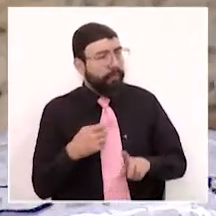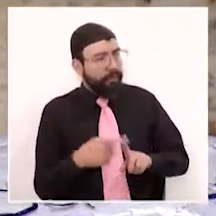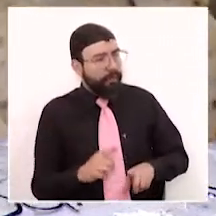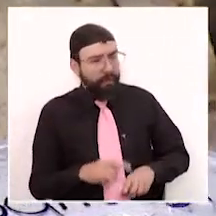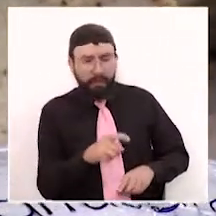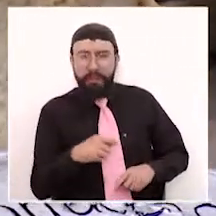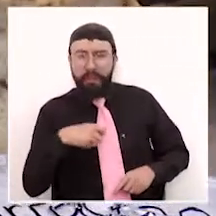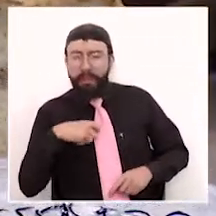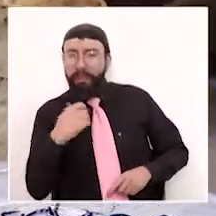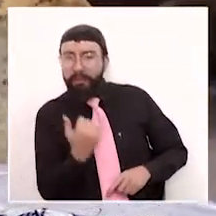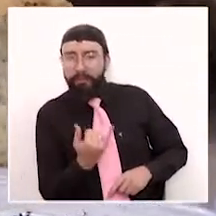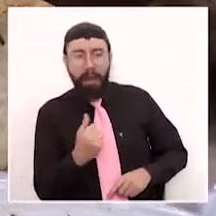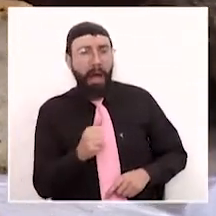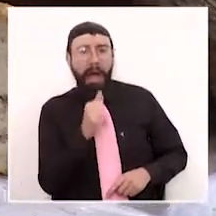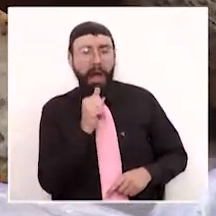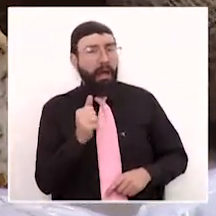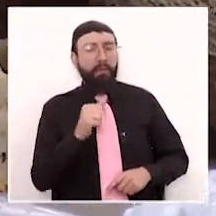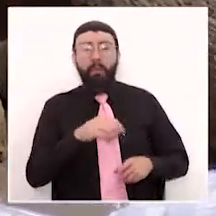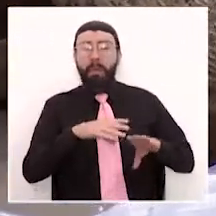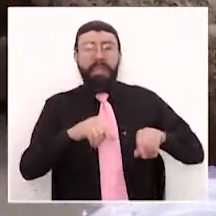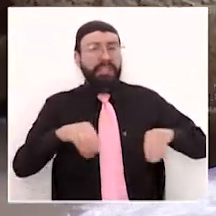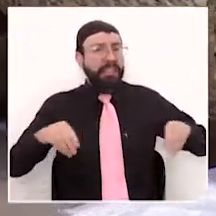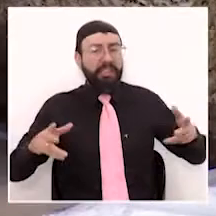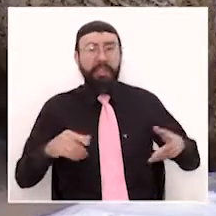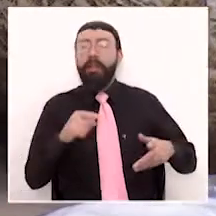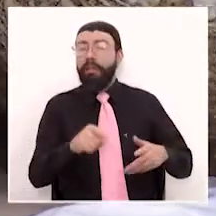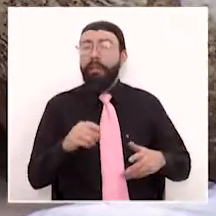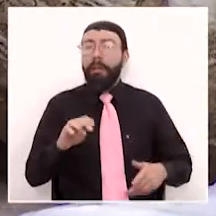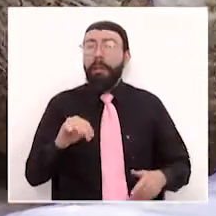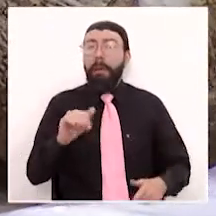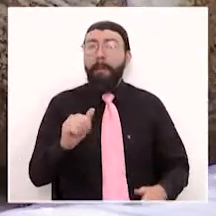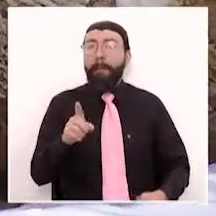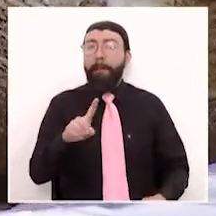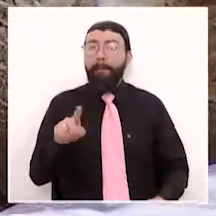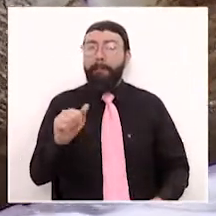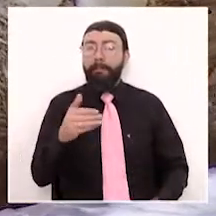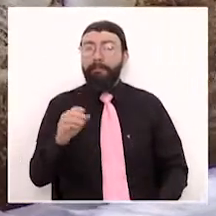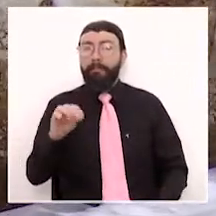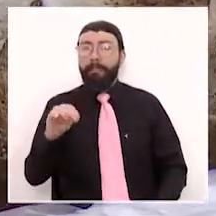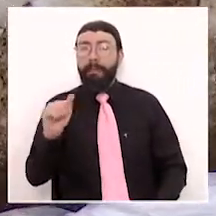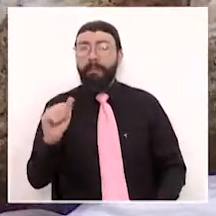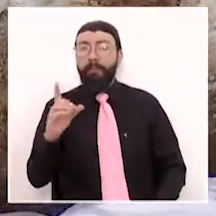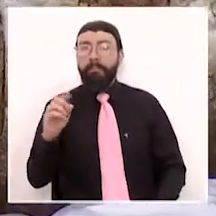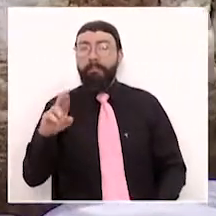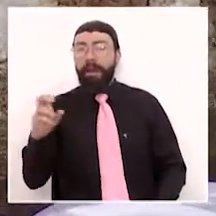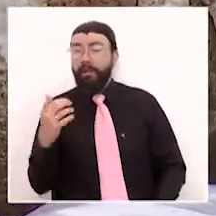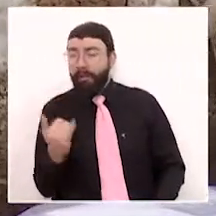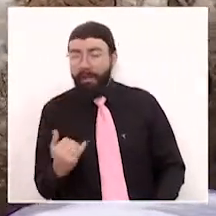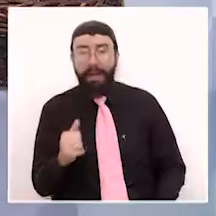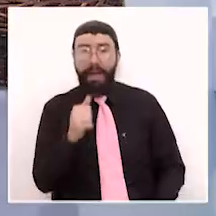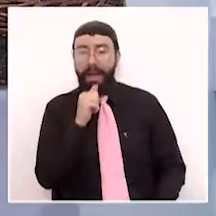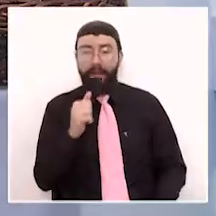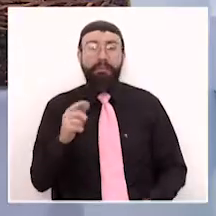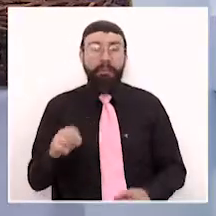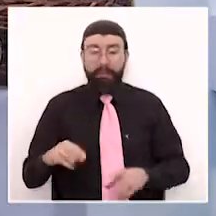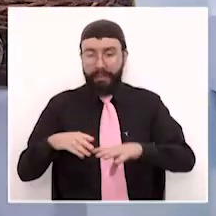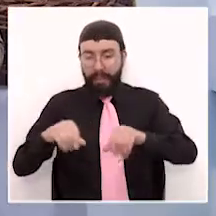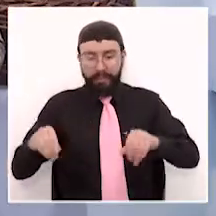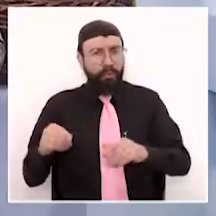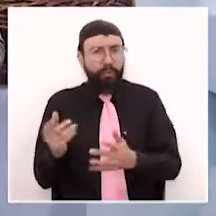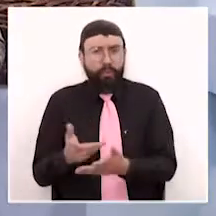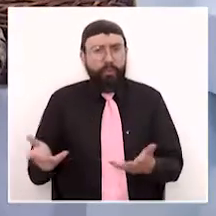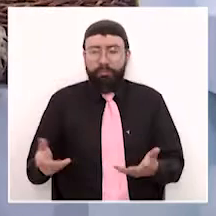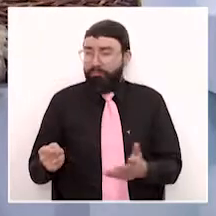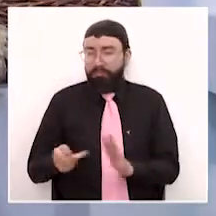son agua, sal, la masa madre, pues que es agua y harina, más harina. Entonces pues es algo muy, muy,